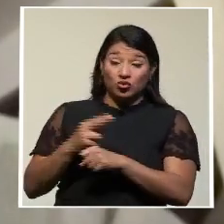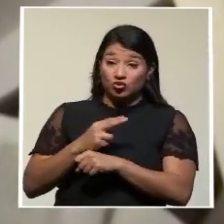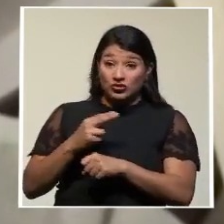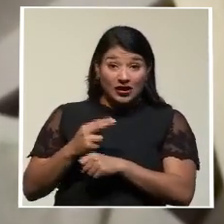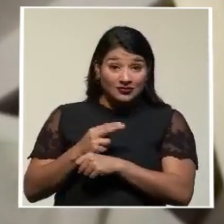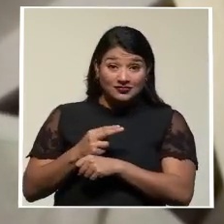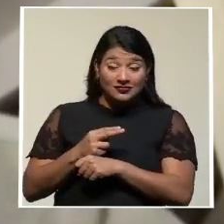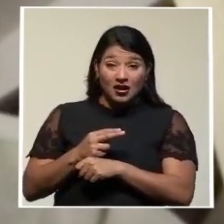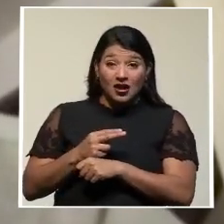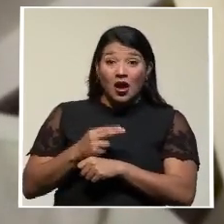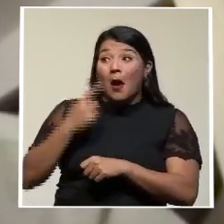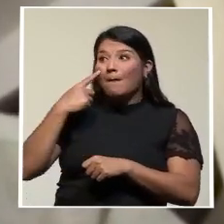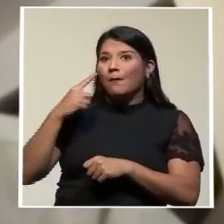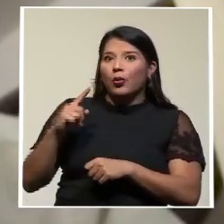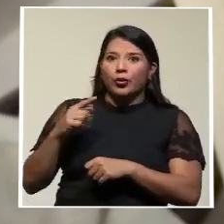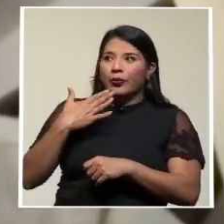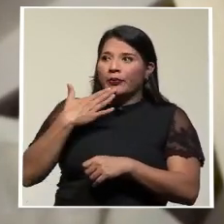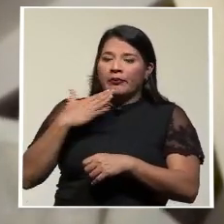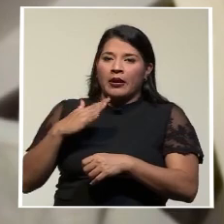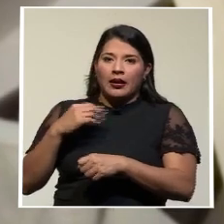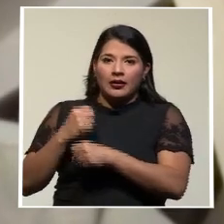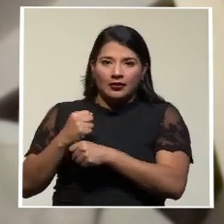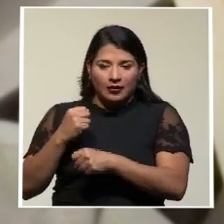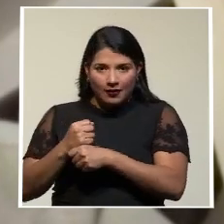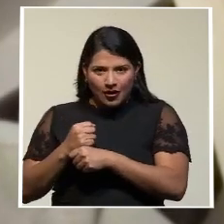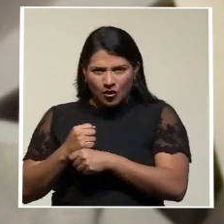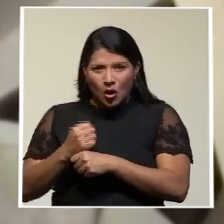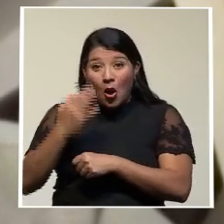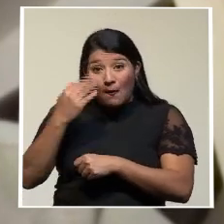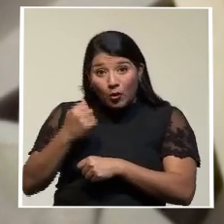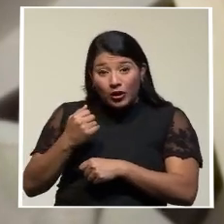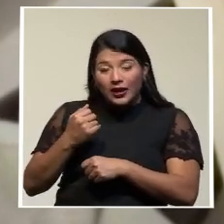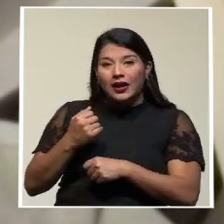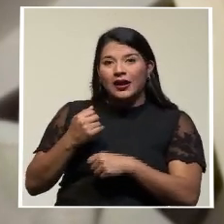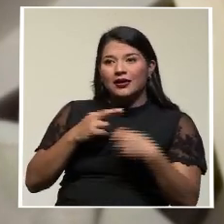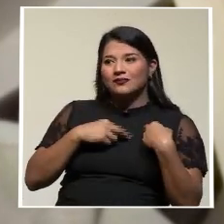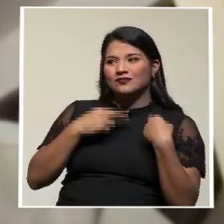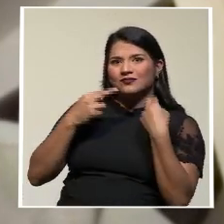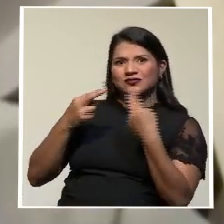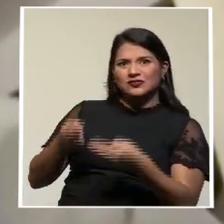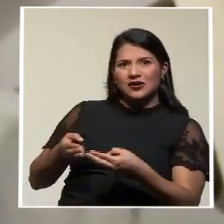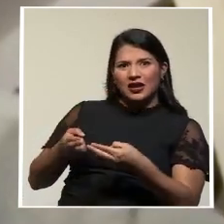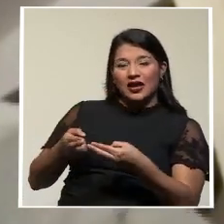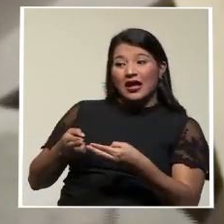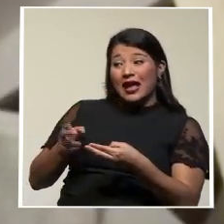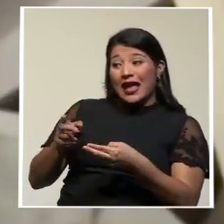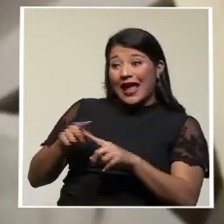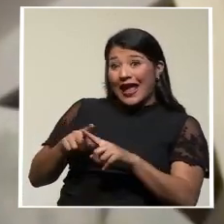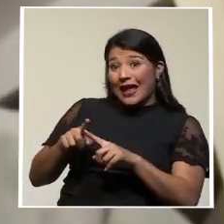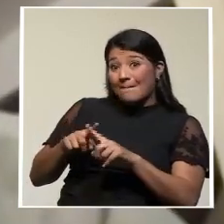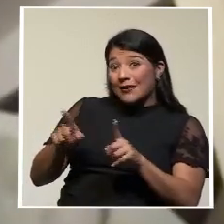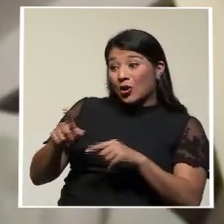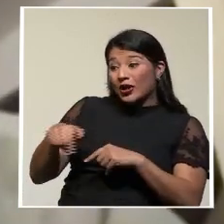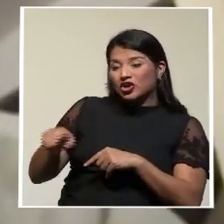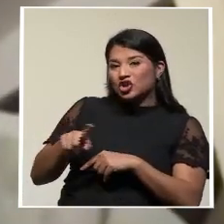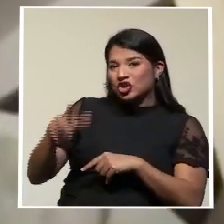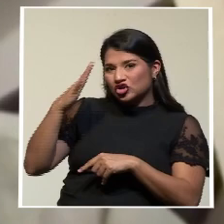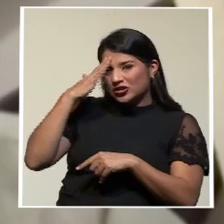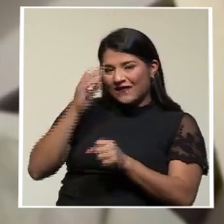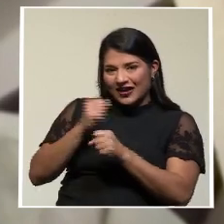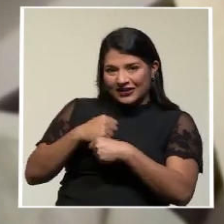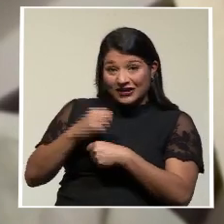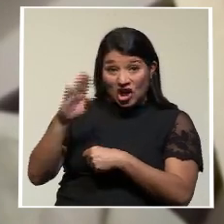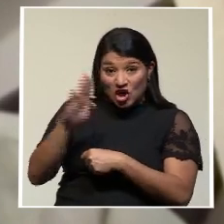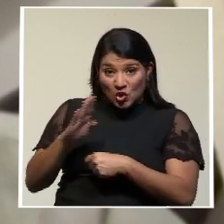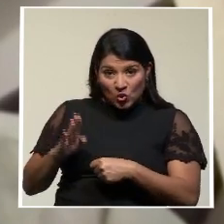podido ejecutar por ineficientes, porque los pusieron a hacer algo que no saben hacer, que nunca han hecho y que no es la función